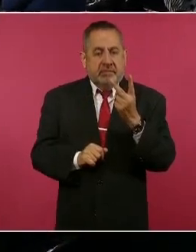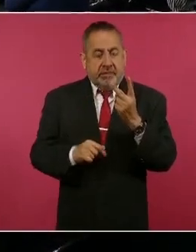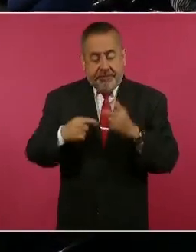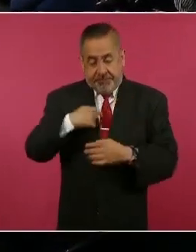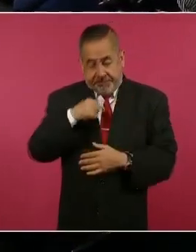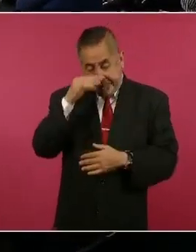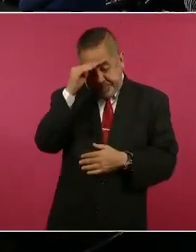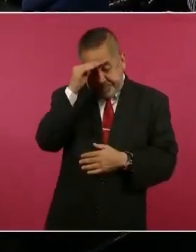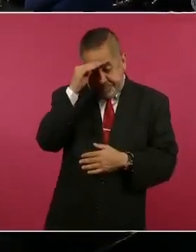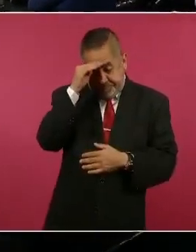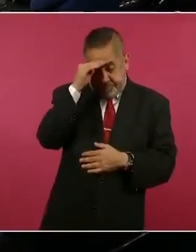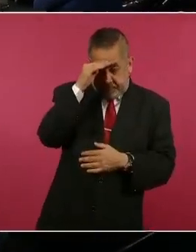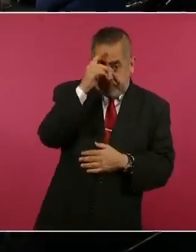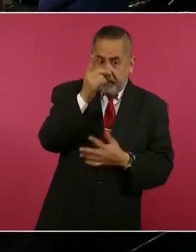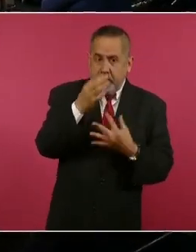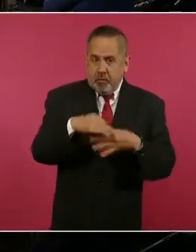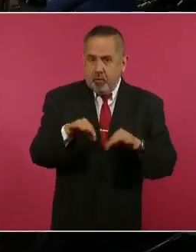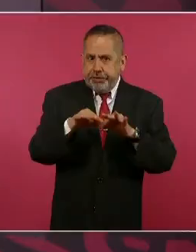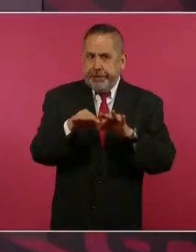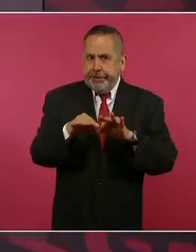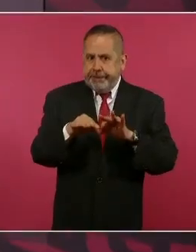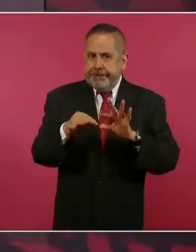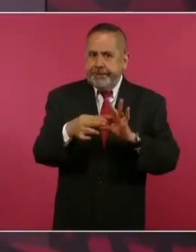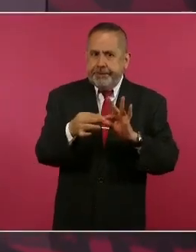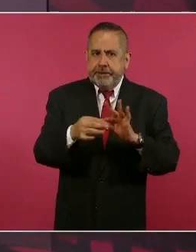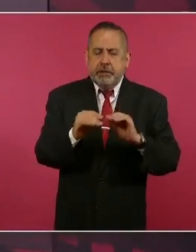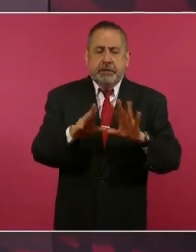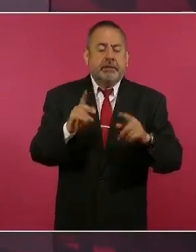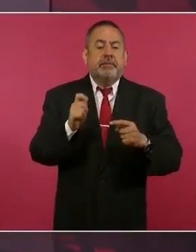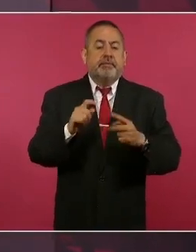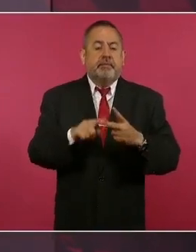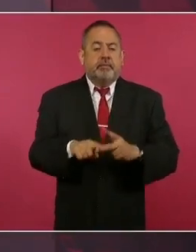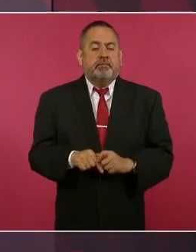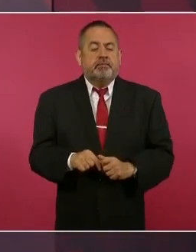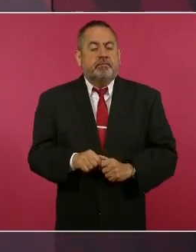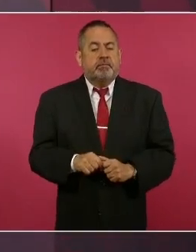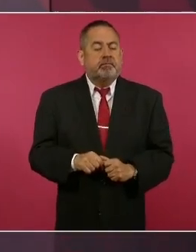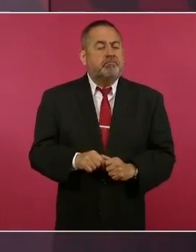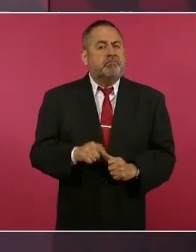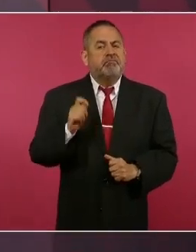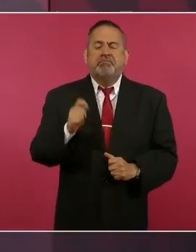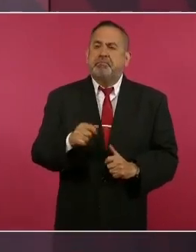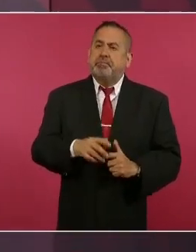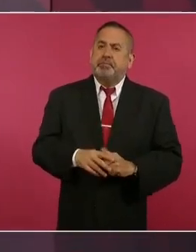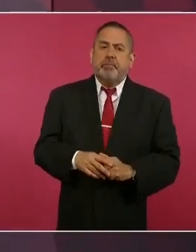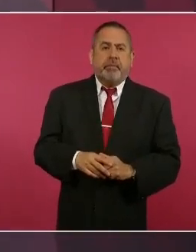considero importante son los testimonios de